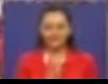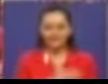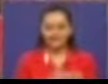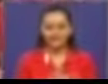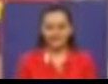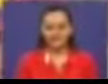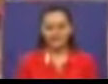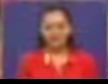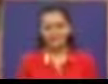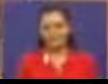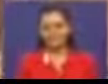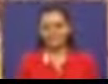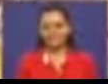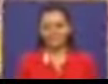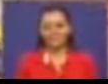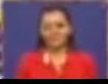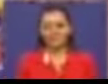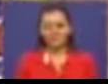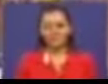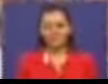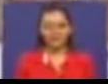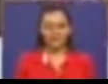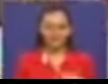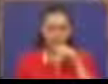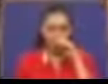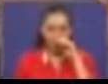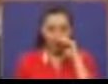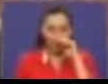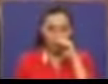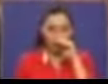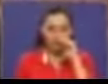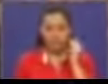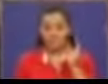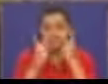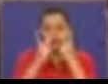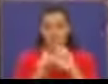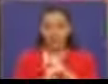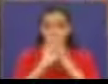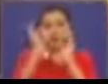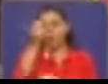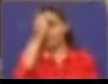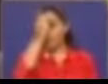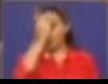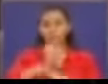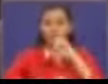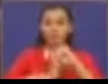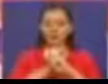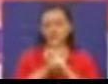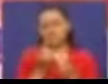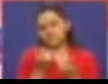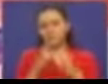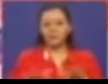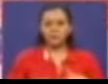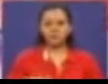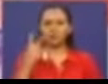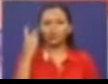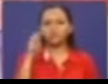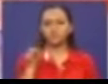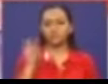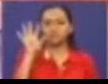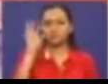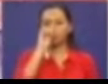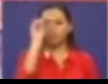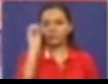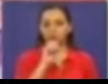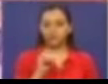Eres taxistas, los vende agua. Negros indígenas. Y si ustedes se fijan, deuda externa es apenas el 12.5%. Porque siempre es